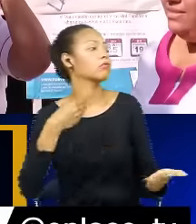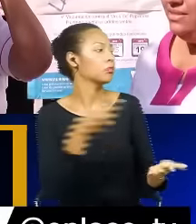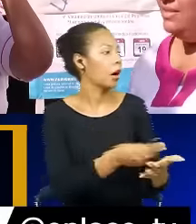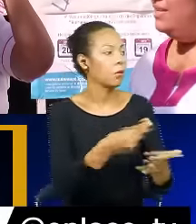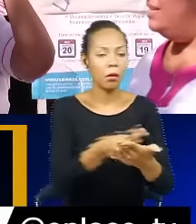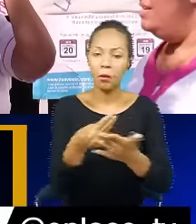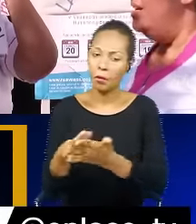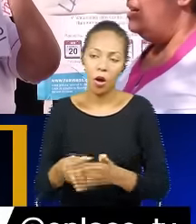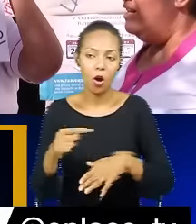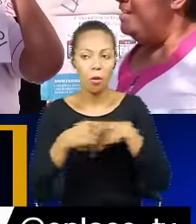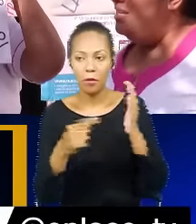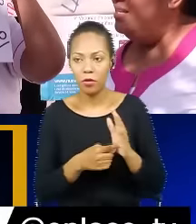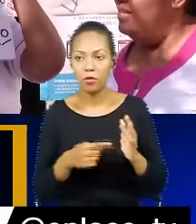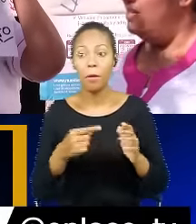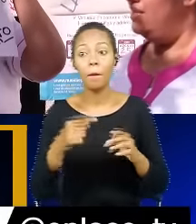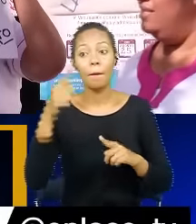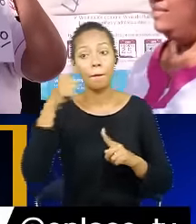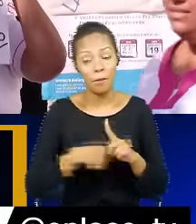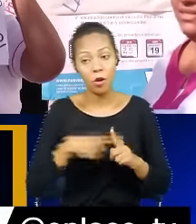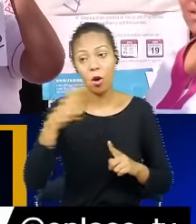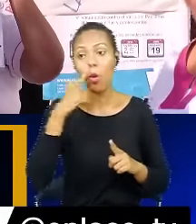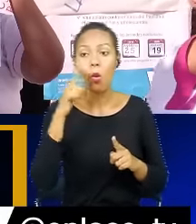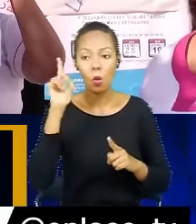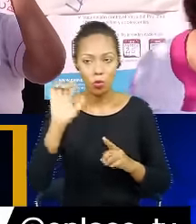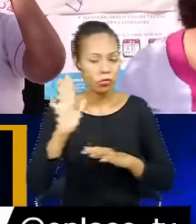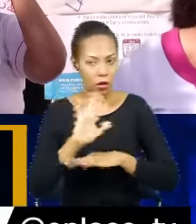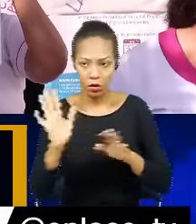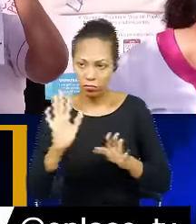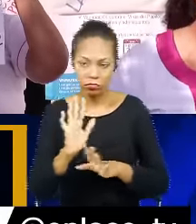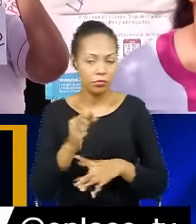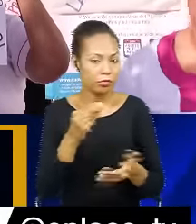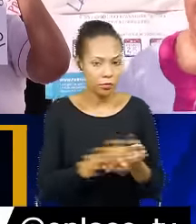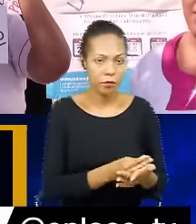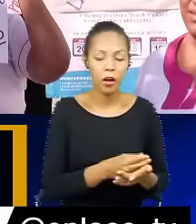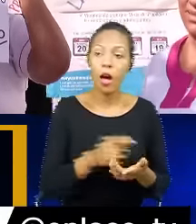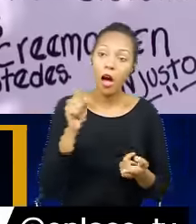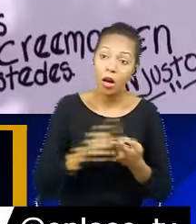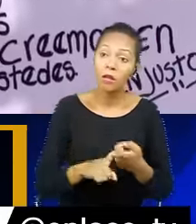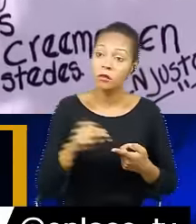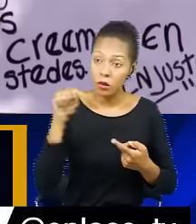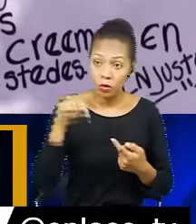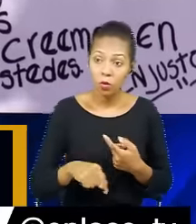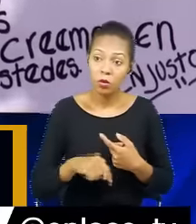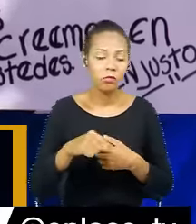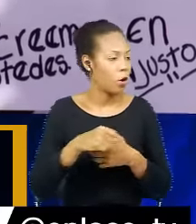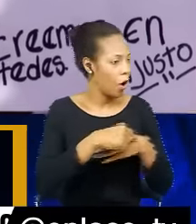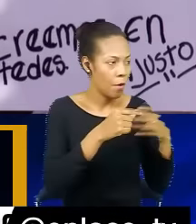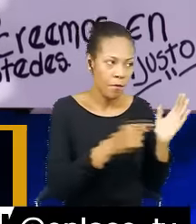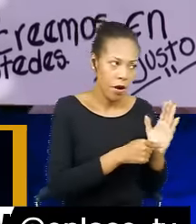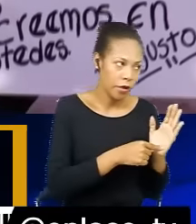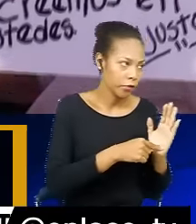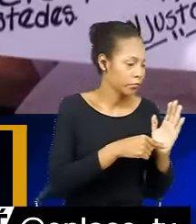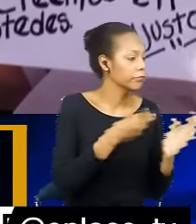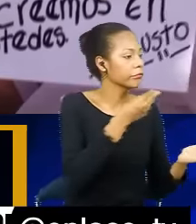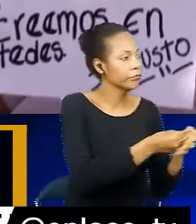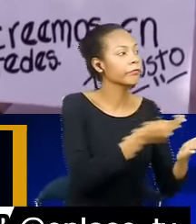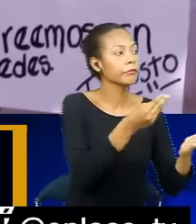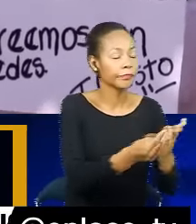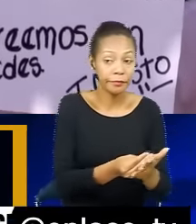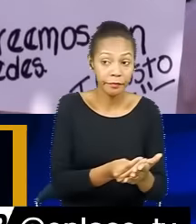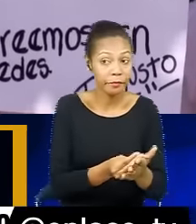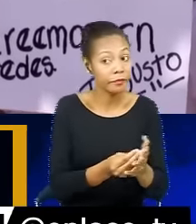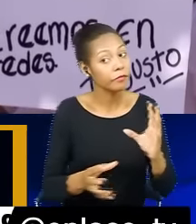con el mes de julio que estaba pendiente para los médicos y en el día de hoy quedaron totalmente pagos nuestro personal. Cabe destacar que